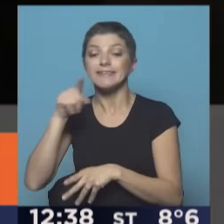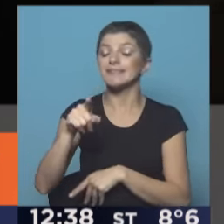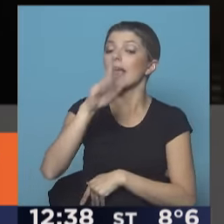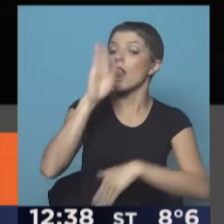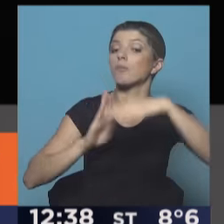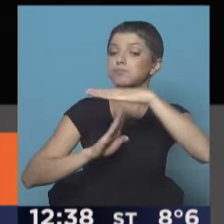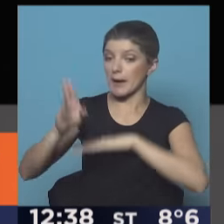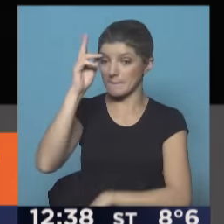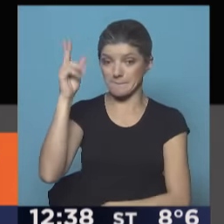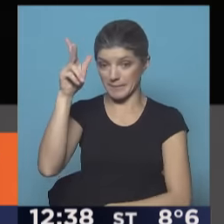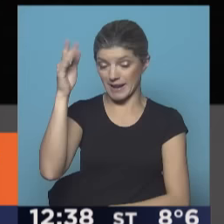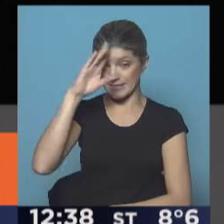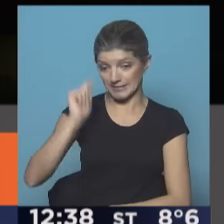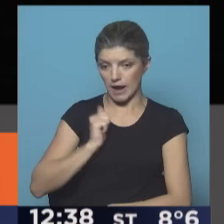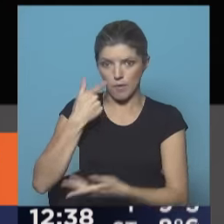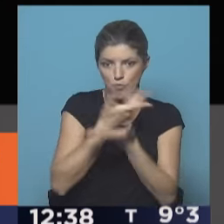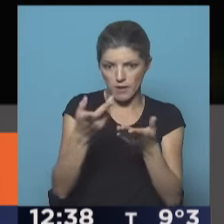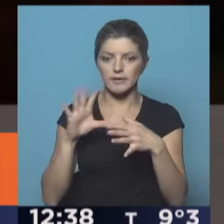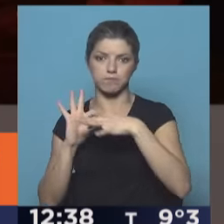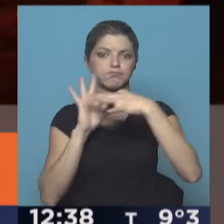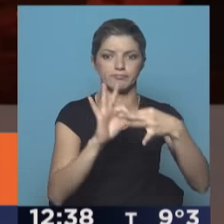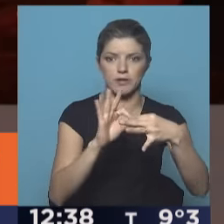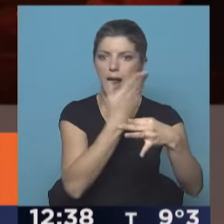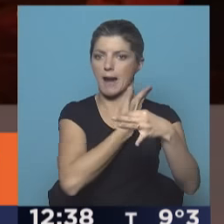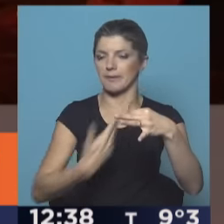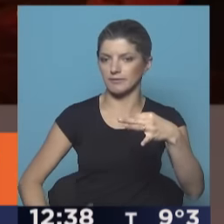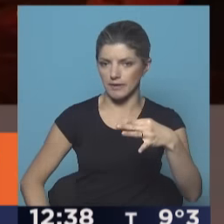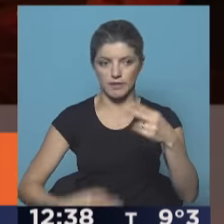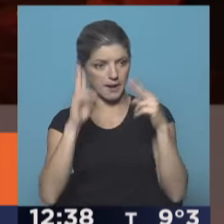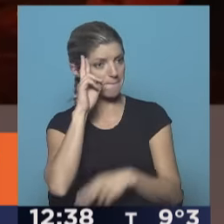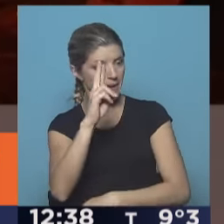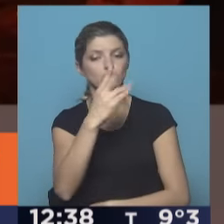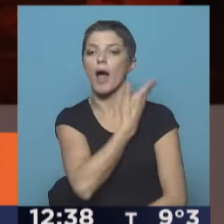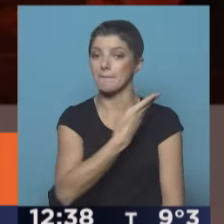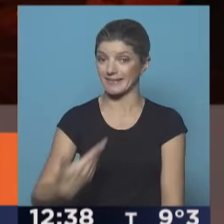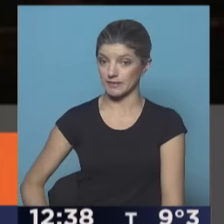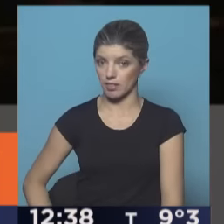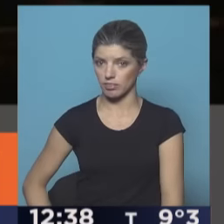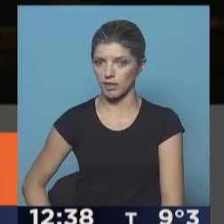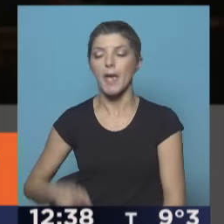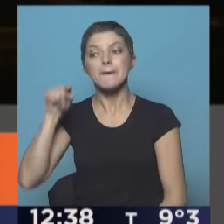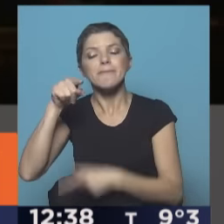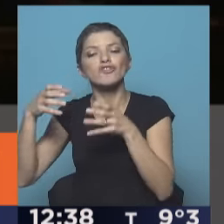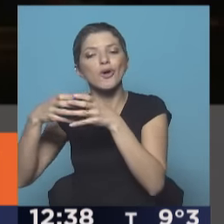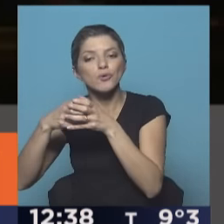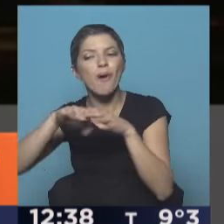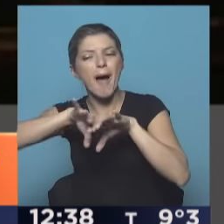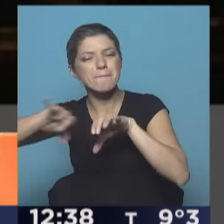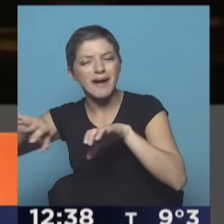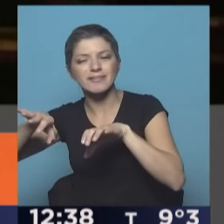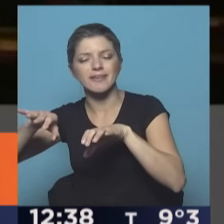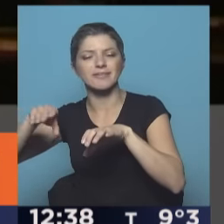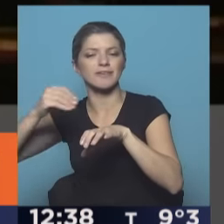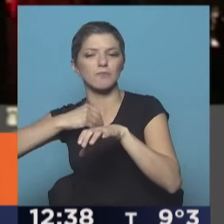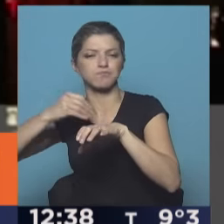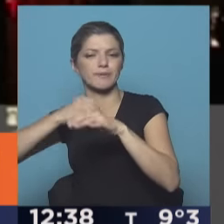demostró que es Leal erdogan sin embargo estos Aparentemente provienen de una educación laica una educación secular quem